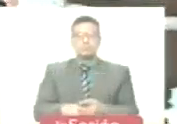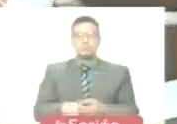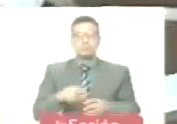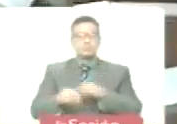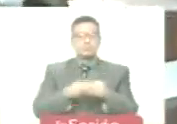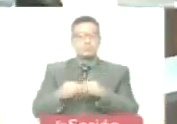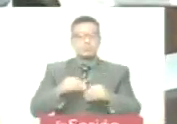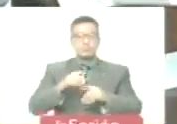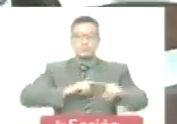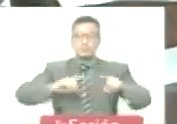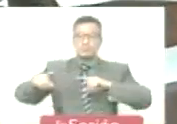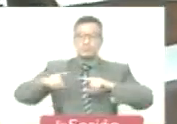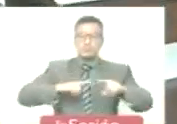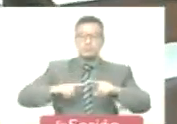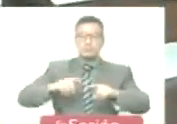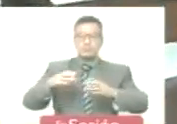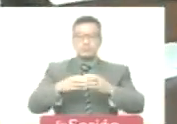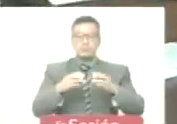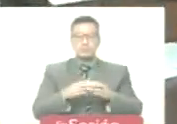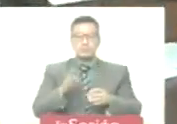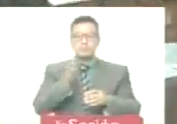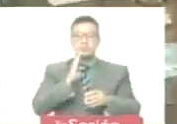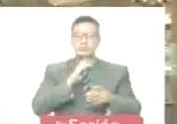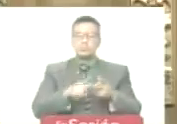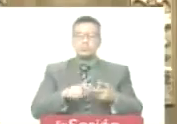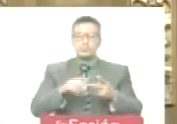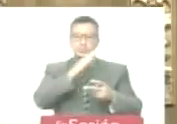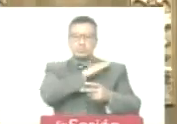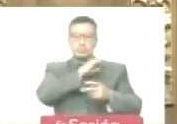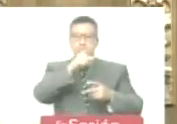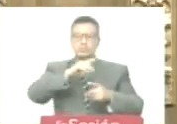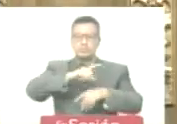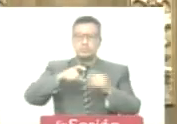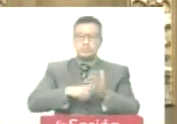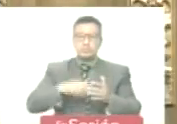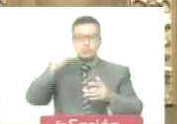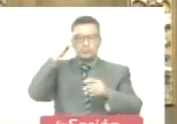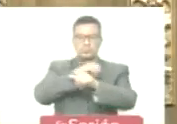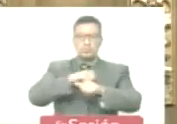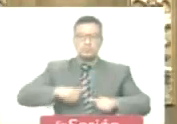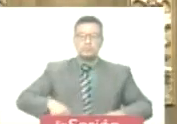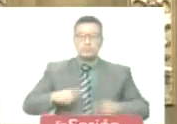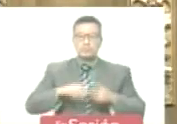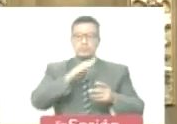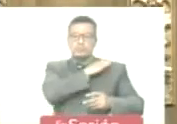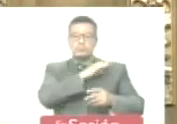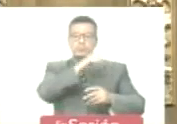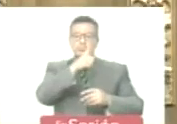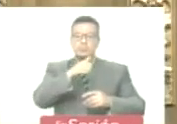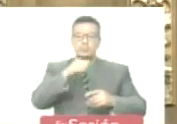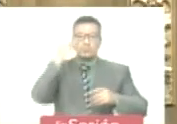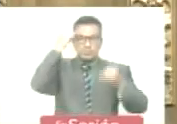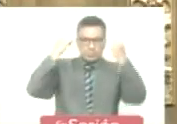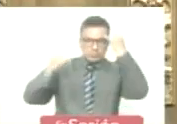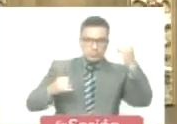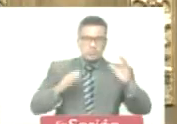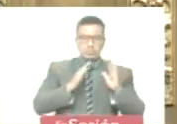como comandante de la guarnición de Barinas, comandante general del ejército, jefe del comando estratégico